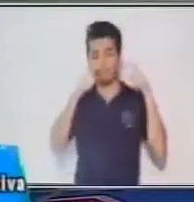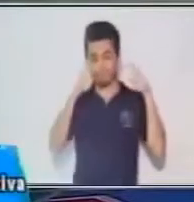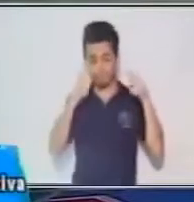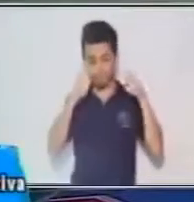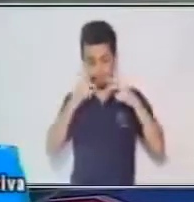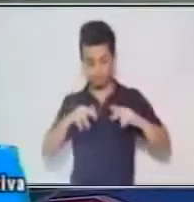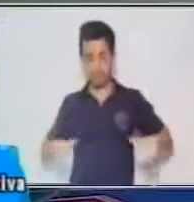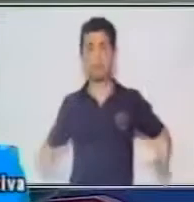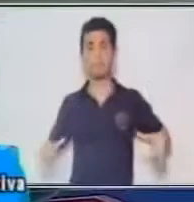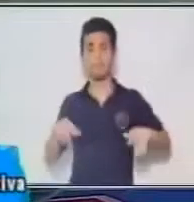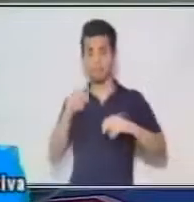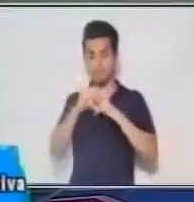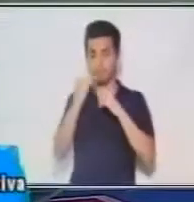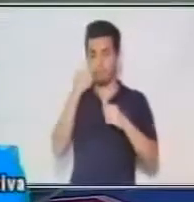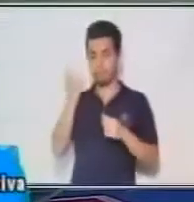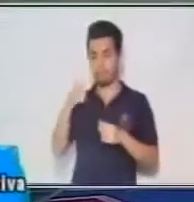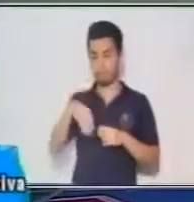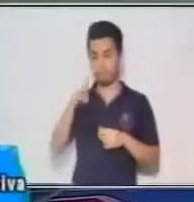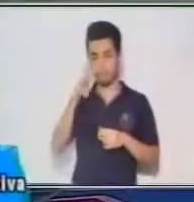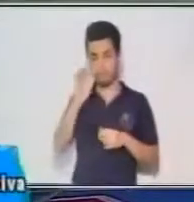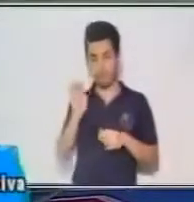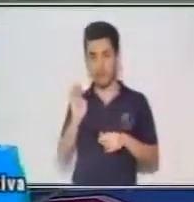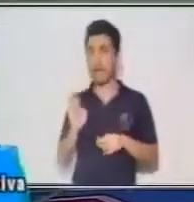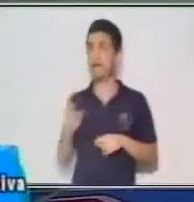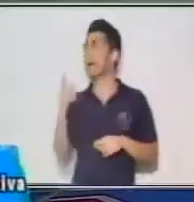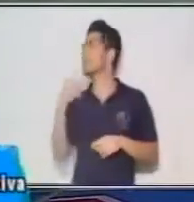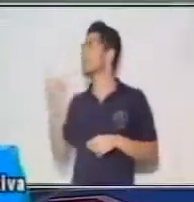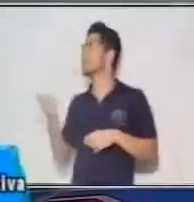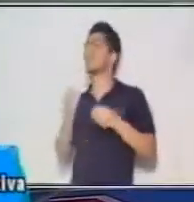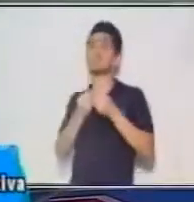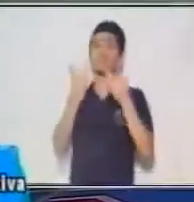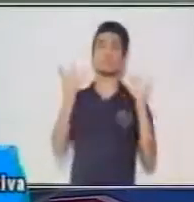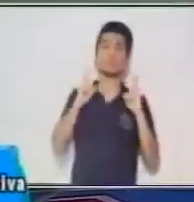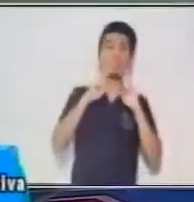Algunos dirán, ay no, el fiambre no tiene demasiada verdura y ese